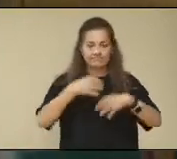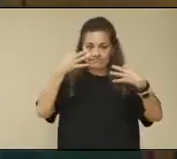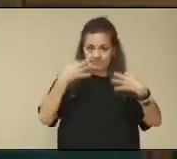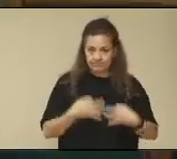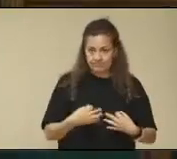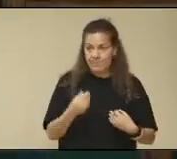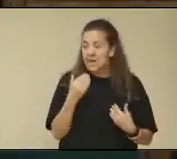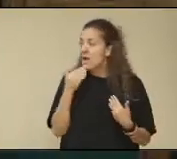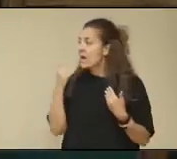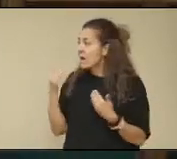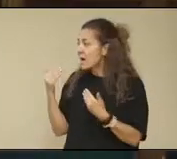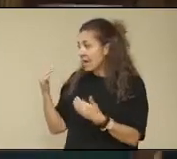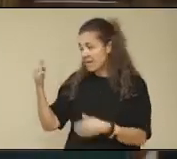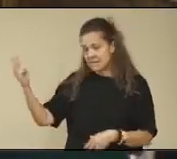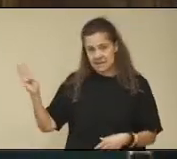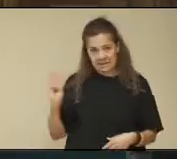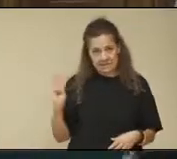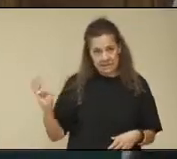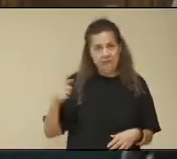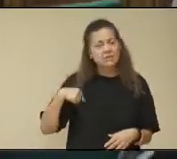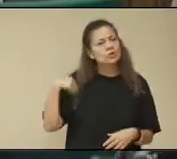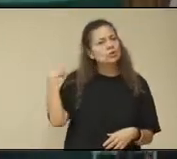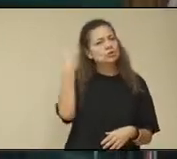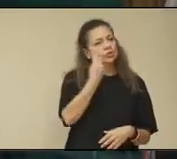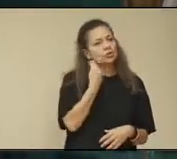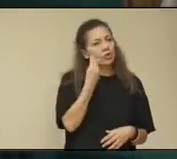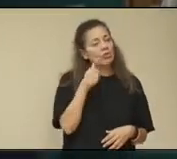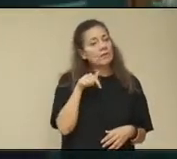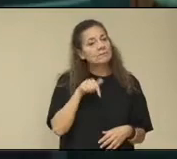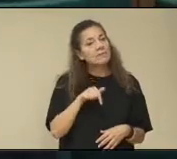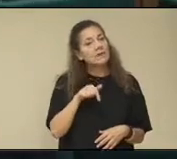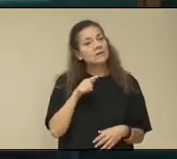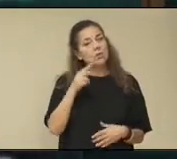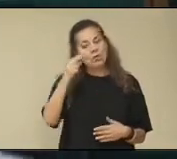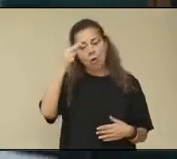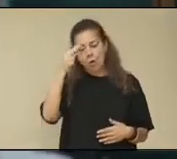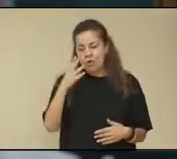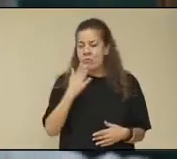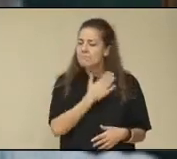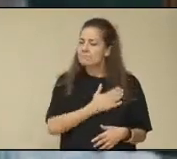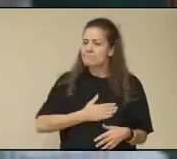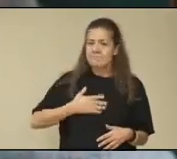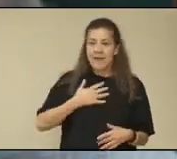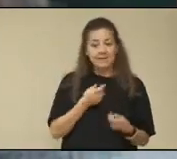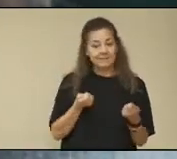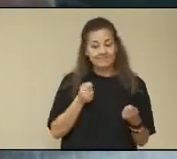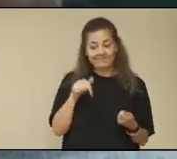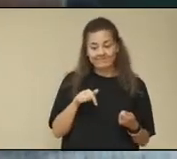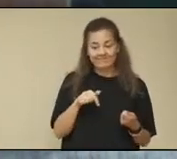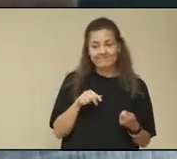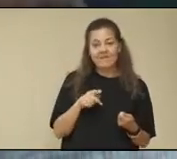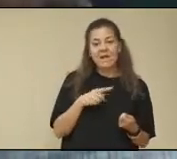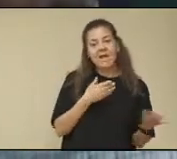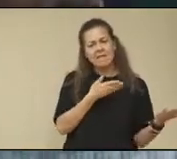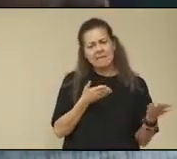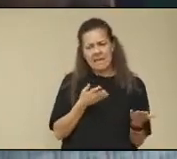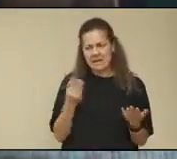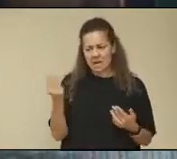hora, muchísimas gracias a los tres. Yo creo que ha sido un honor y un placer moderar esto y teneros aquí como